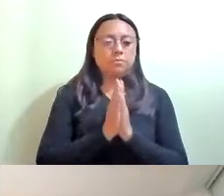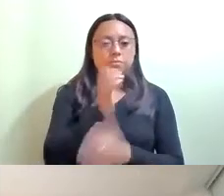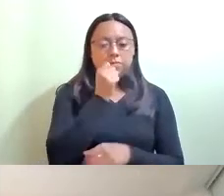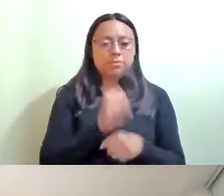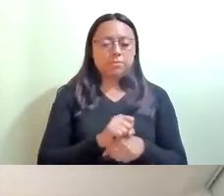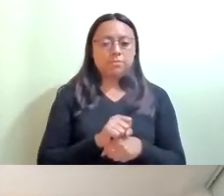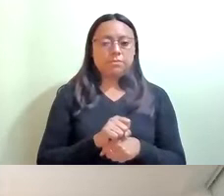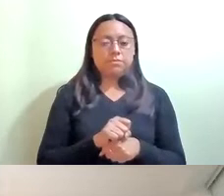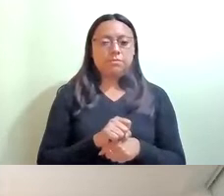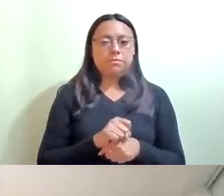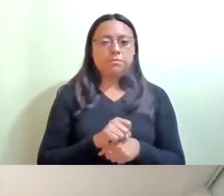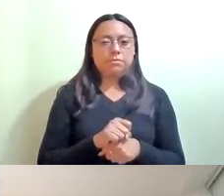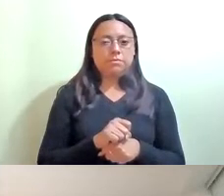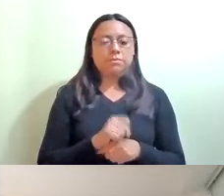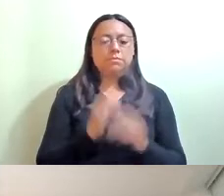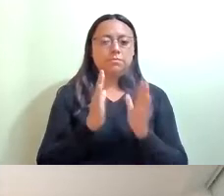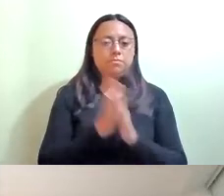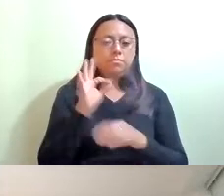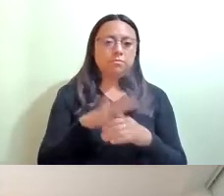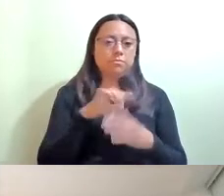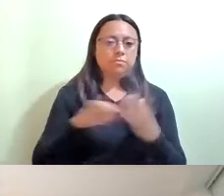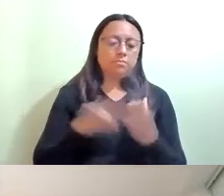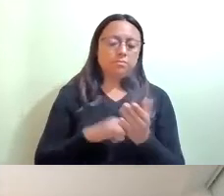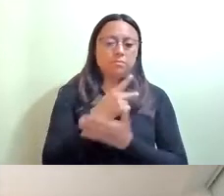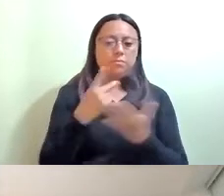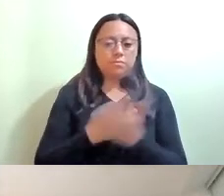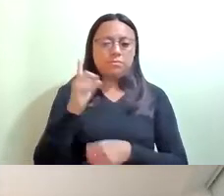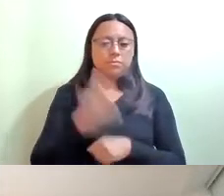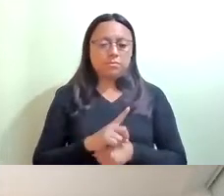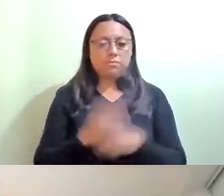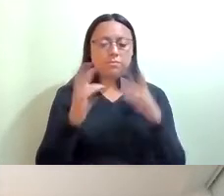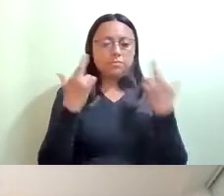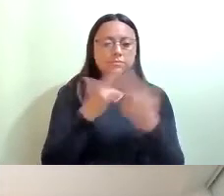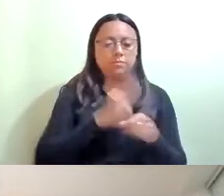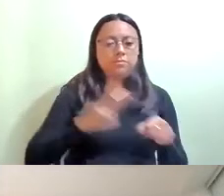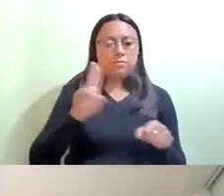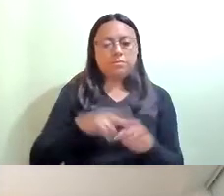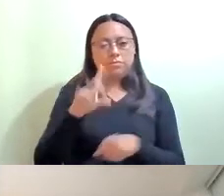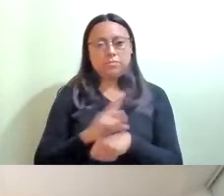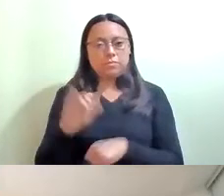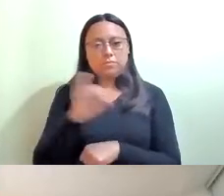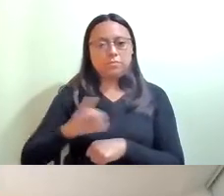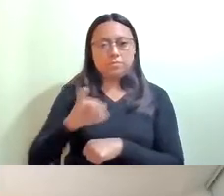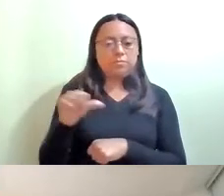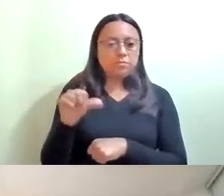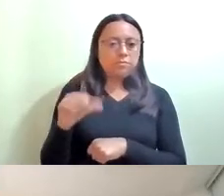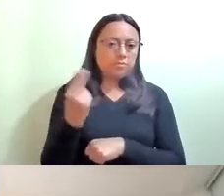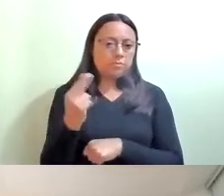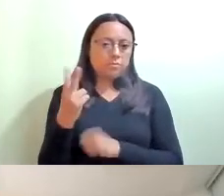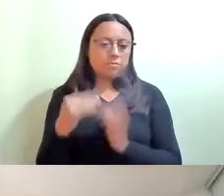secretario, someta a votación el orden del día de la sesión ordinaria presencial del jueves 16 de noviembre de